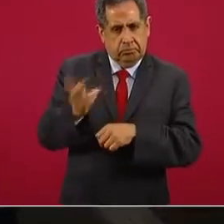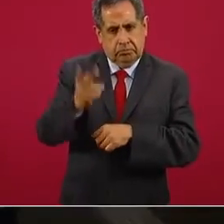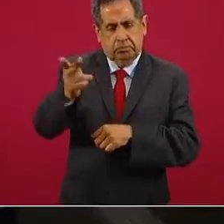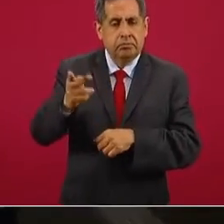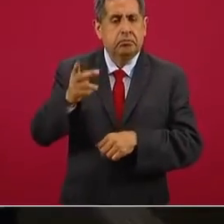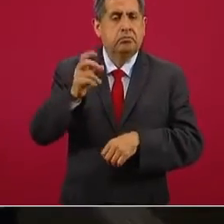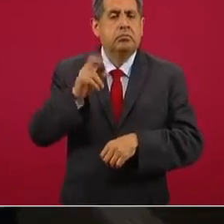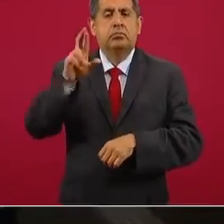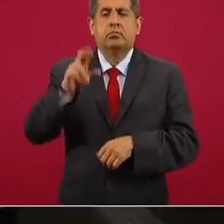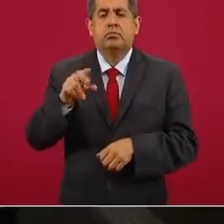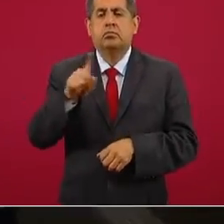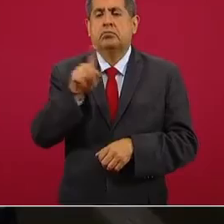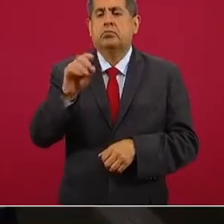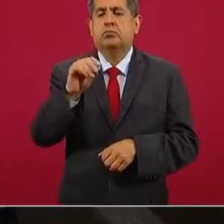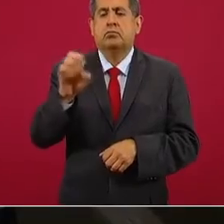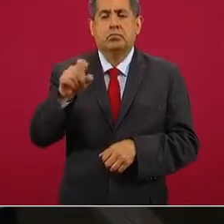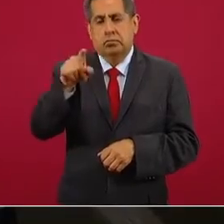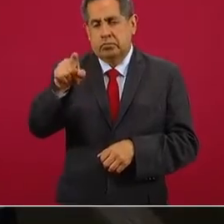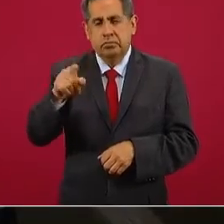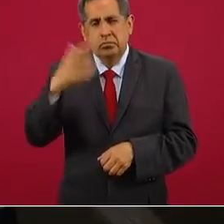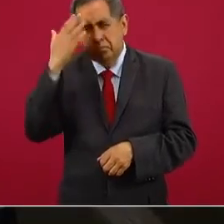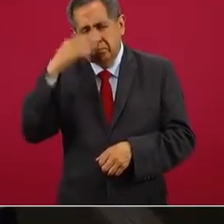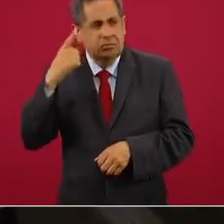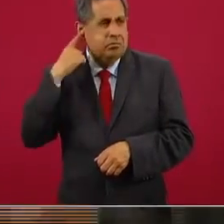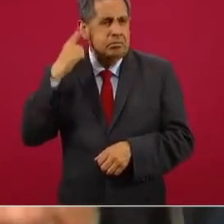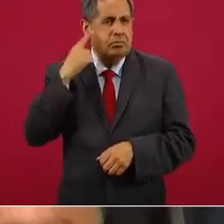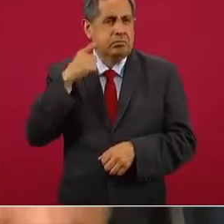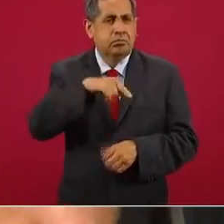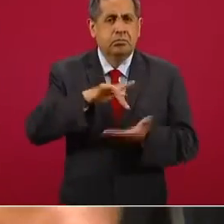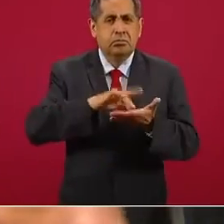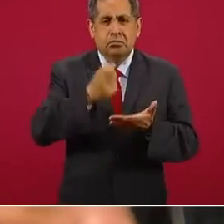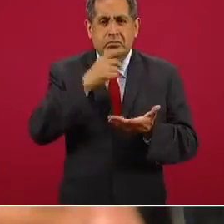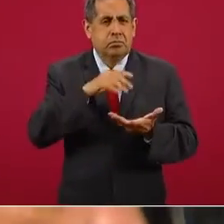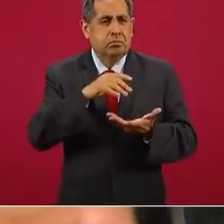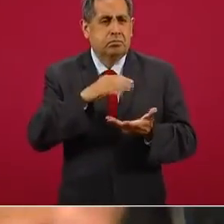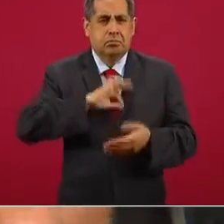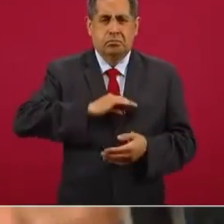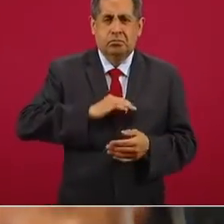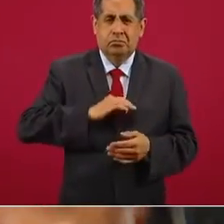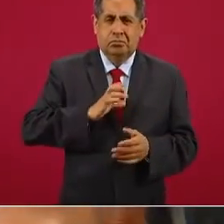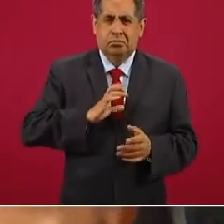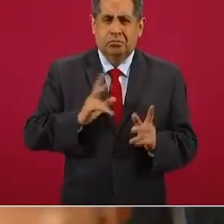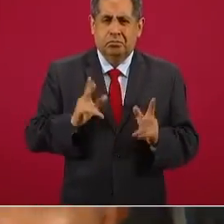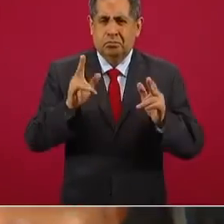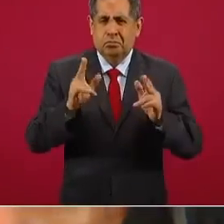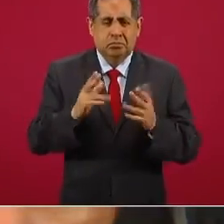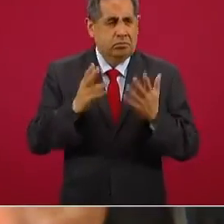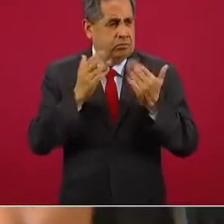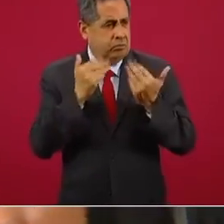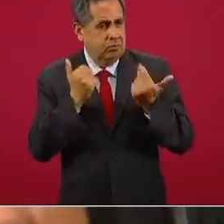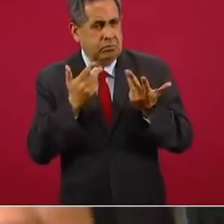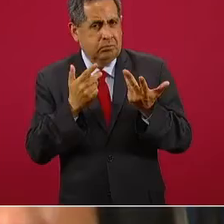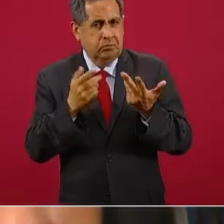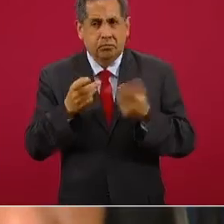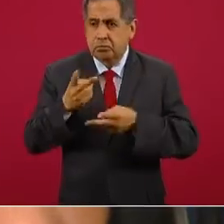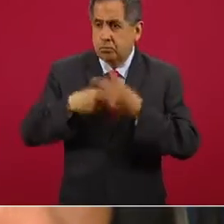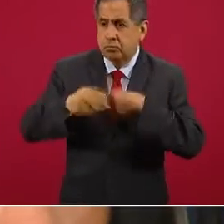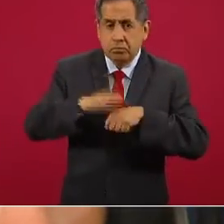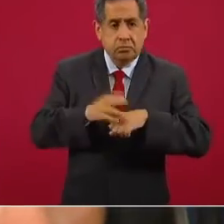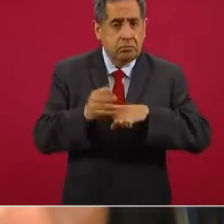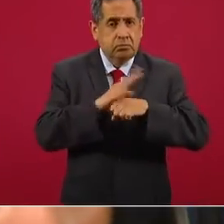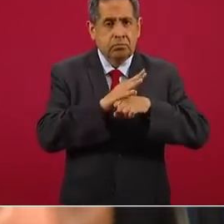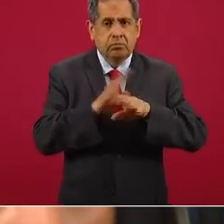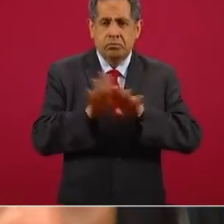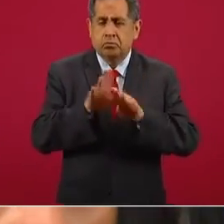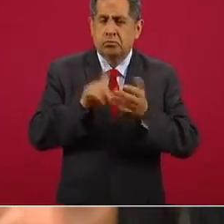doctor Zoé Robledo qué sabe acerca del actual desabasto de medicamentos oncológicos en plena situación de incremento de casos de COVID,